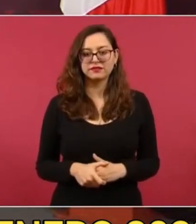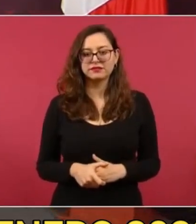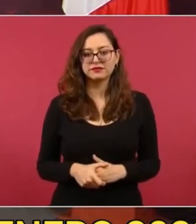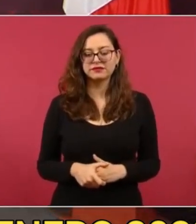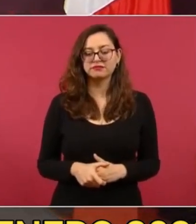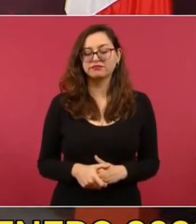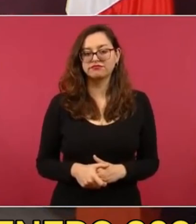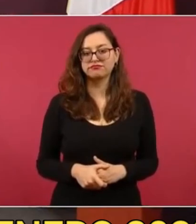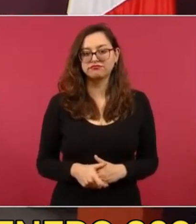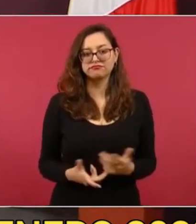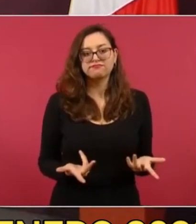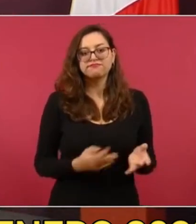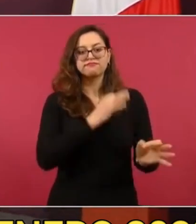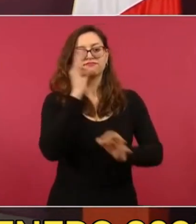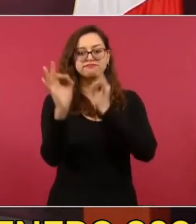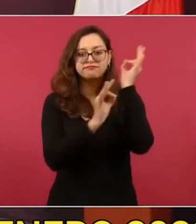Los medios.